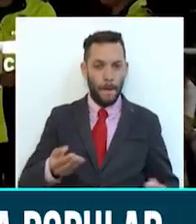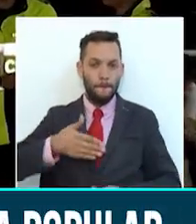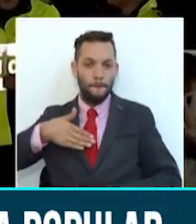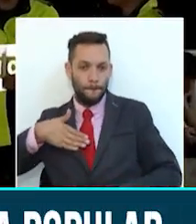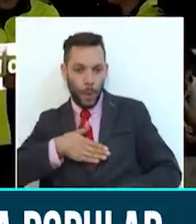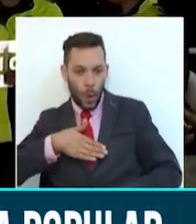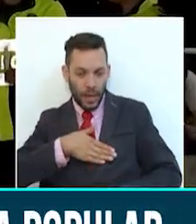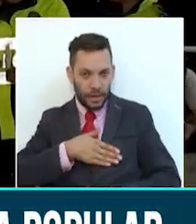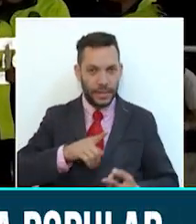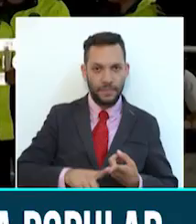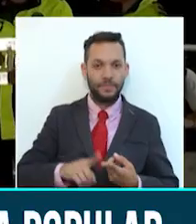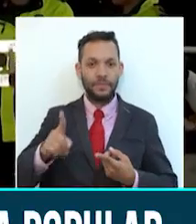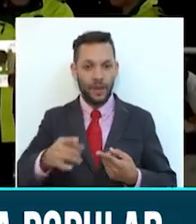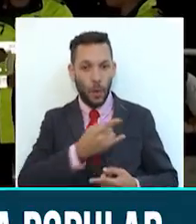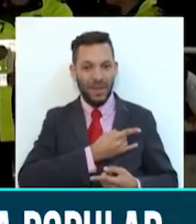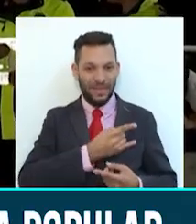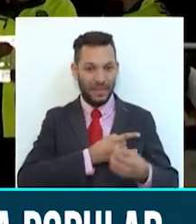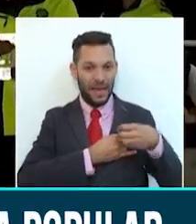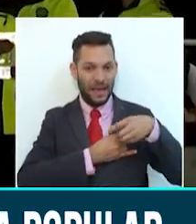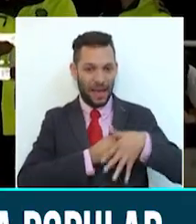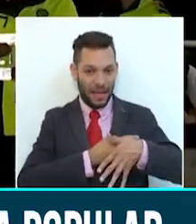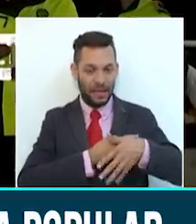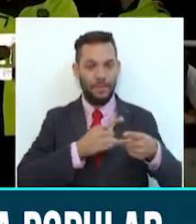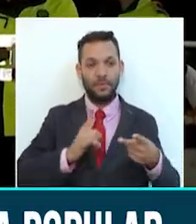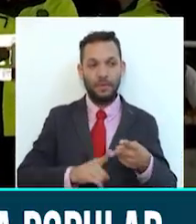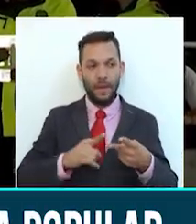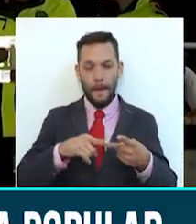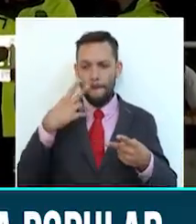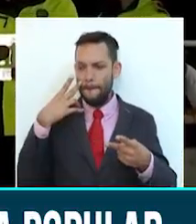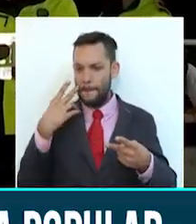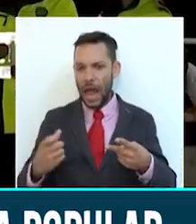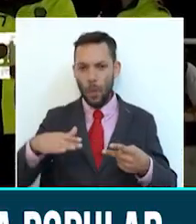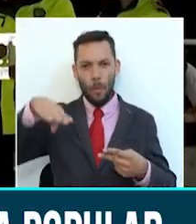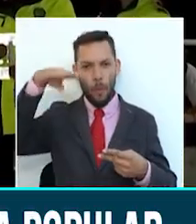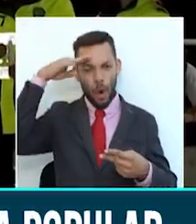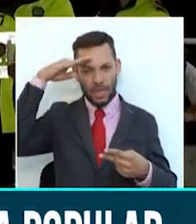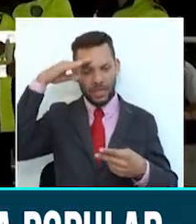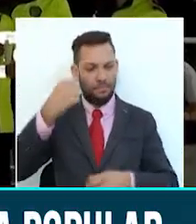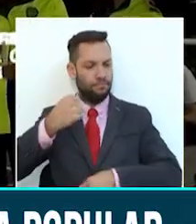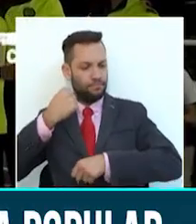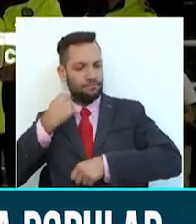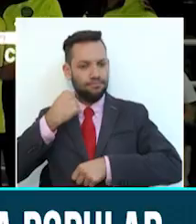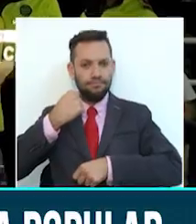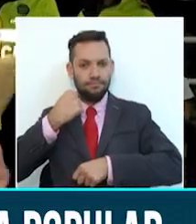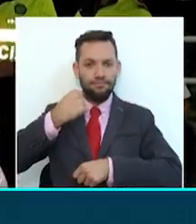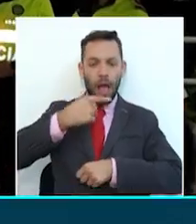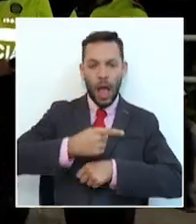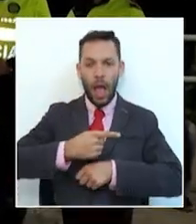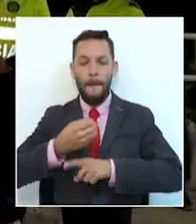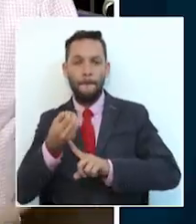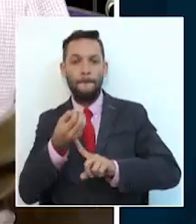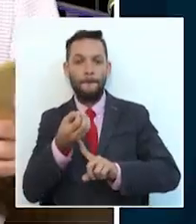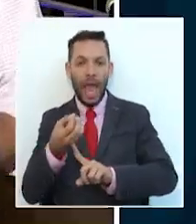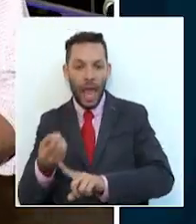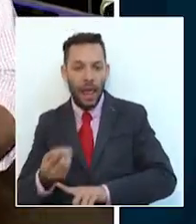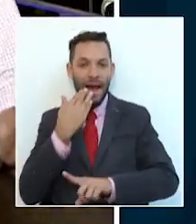También se realizan al interior de la Universidad de Caldas y me encanta eso porque hemos visto policías alrededor, pero policías con velas, mujeres